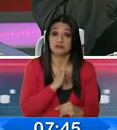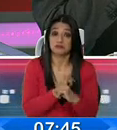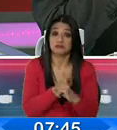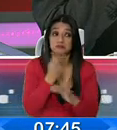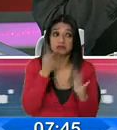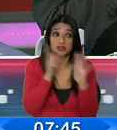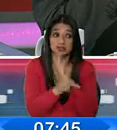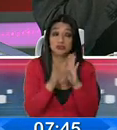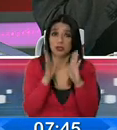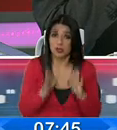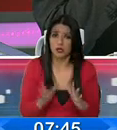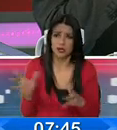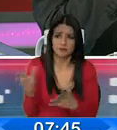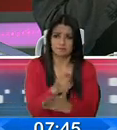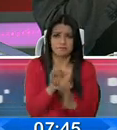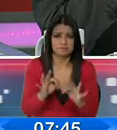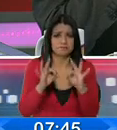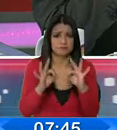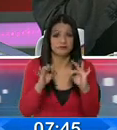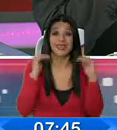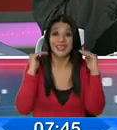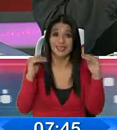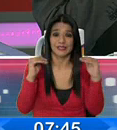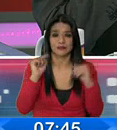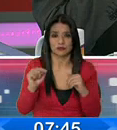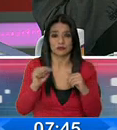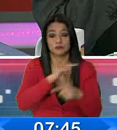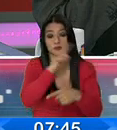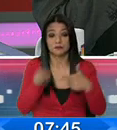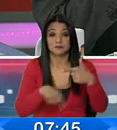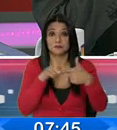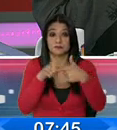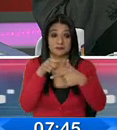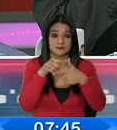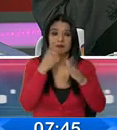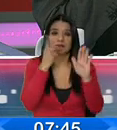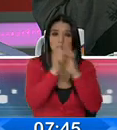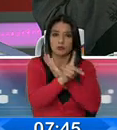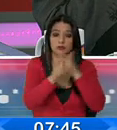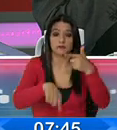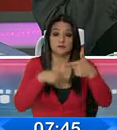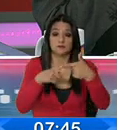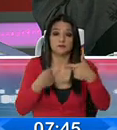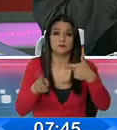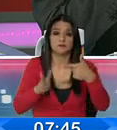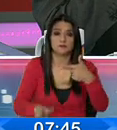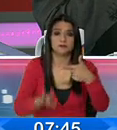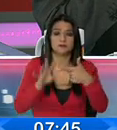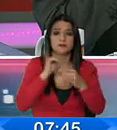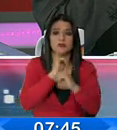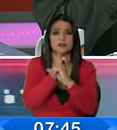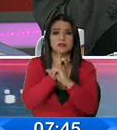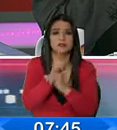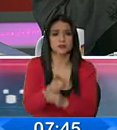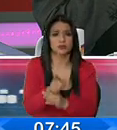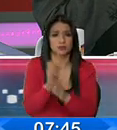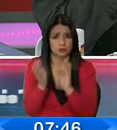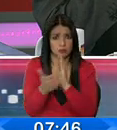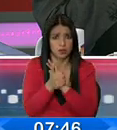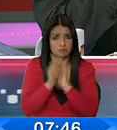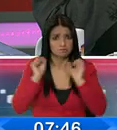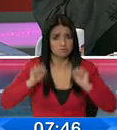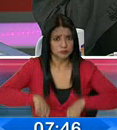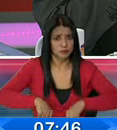denuncias ciudadanas. Ese es un nivel. Pero el otro nivel, en cambio, es el nivel institucional, que tiene capacidades para